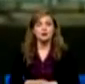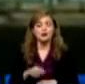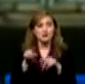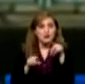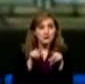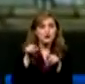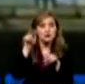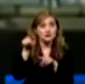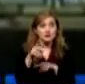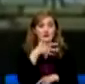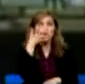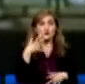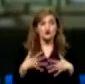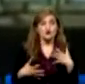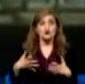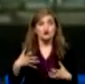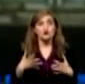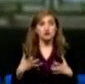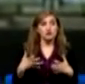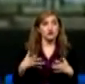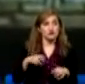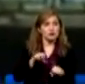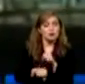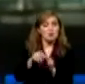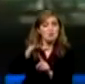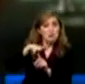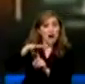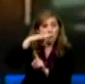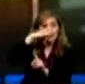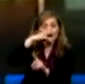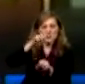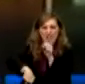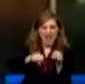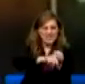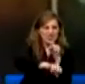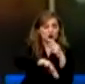Algunos de los enardecidos sujetos destruyeron un parque infantil.